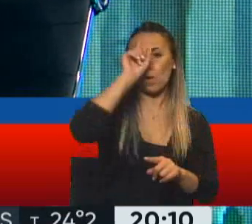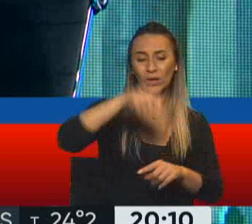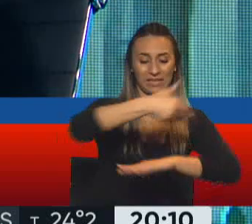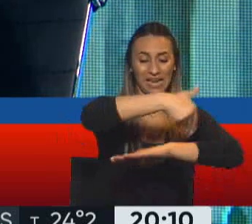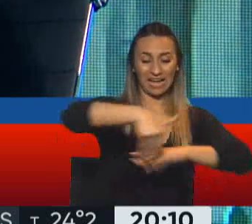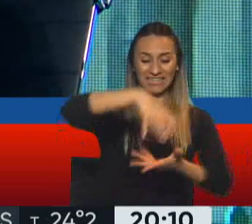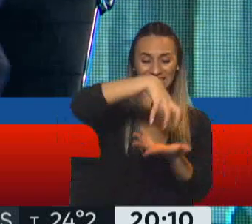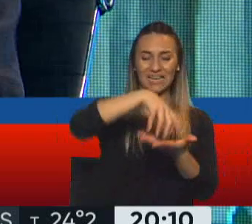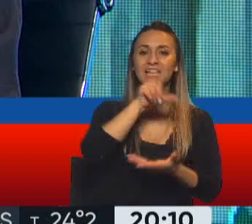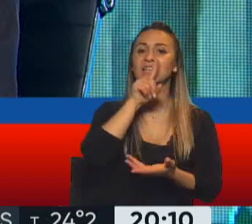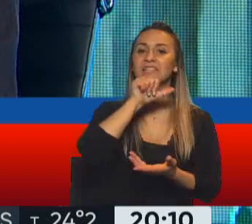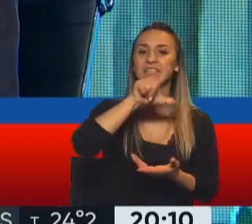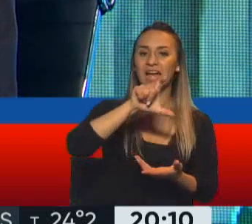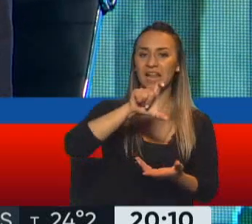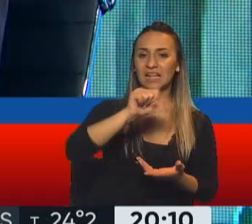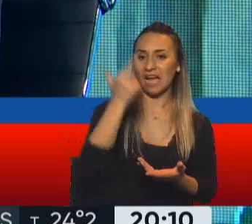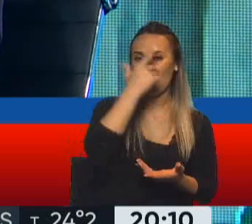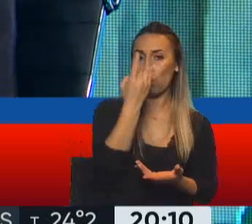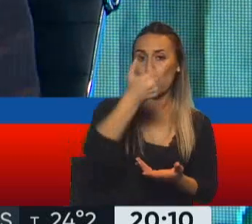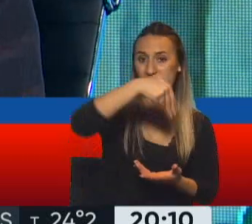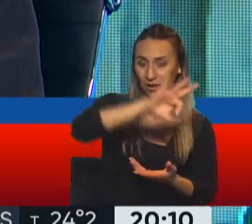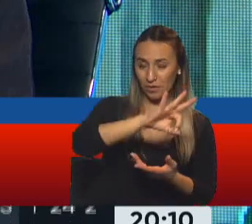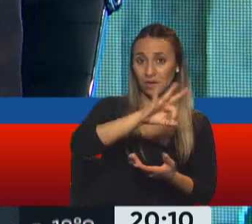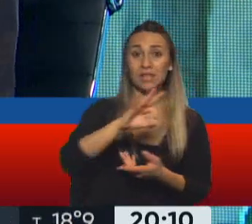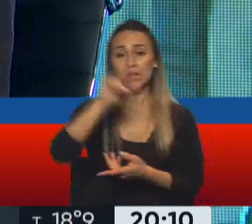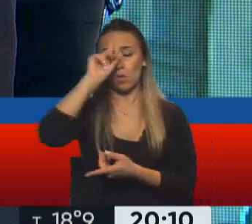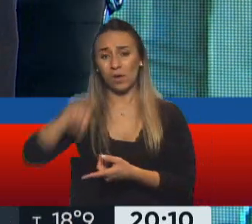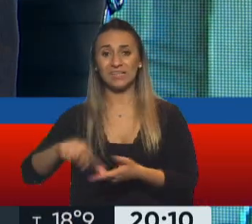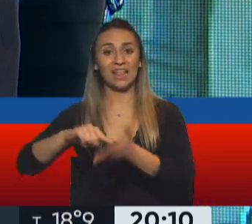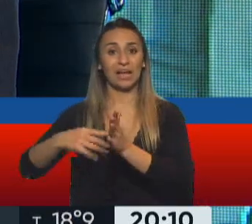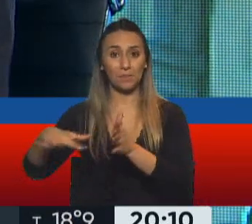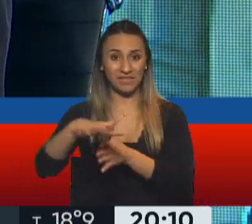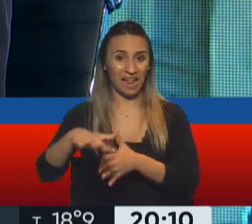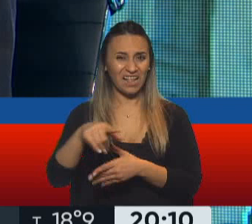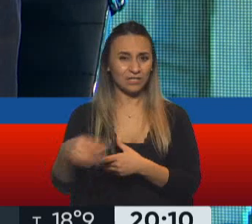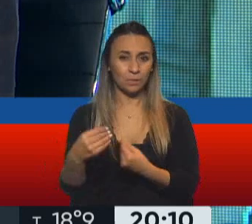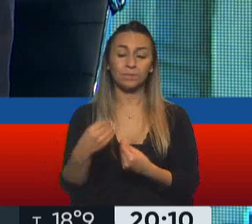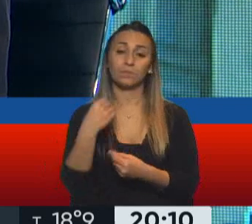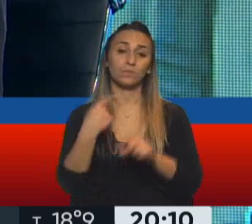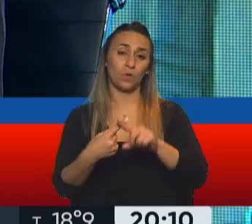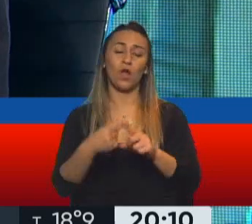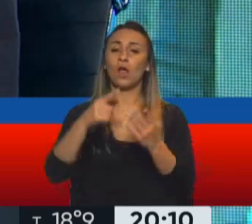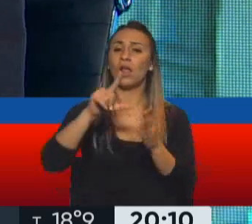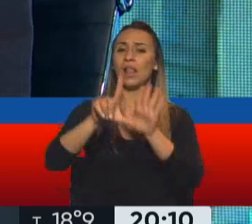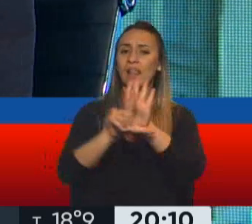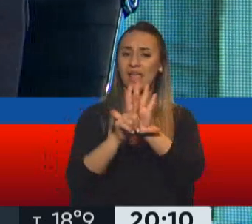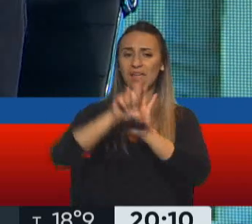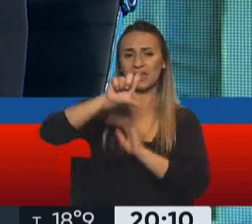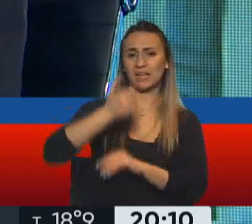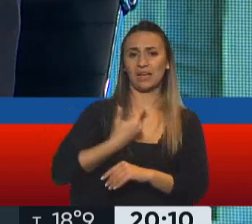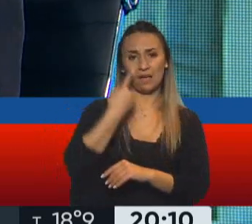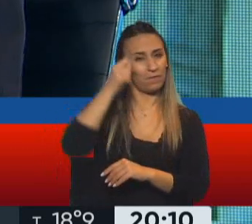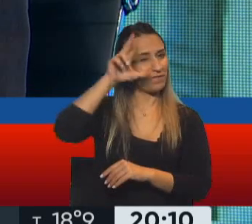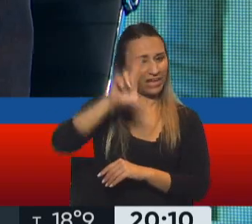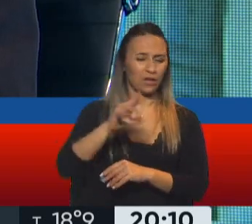550 y edificios aledaños a la ciudad de Buenos Aires, fue una cuestión que quedó regulada por una ley Cafiero y Snopec, se llamaban, creo, que son las